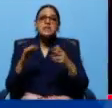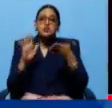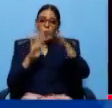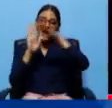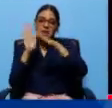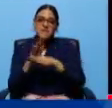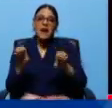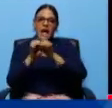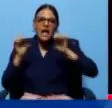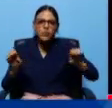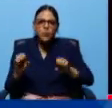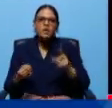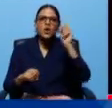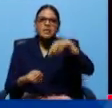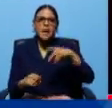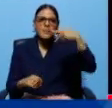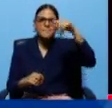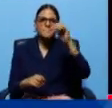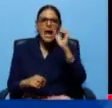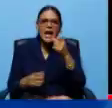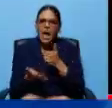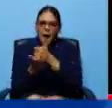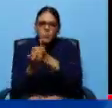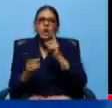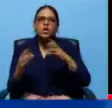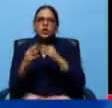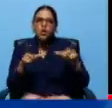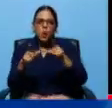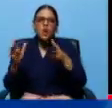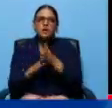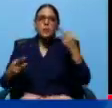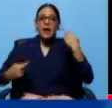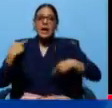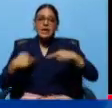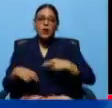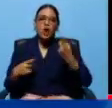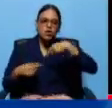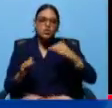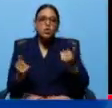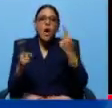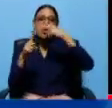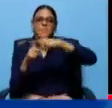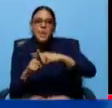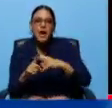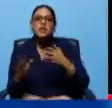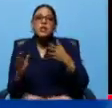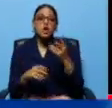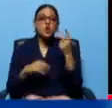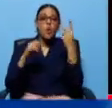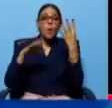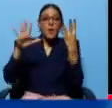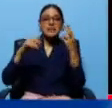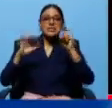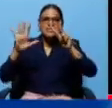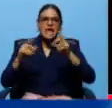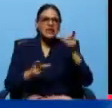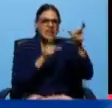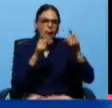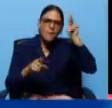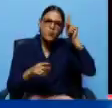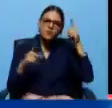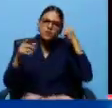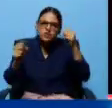y además con el PAE y los espacios de recreación. Tenemos más de 97 docentes especializados en